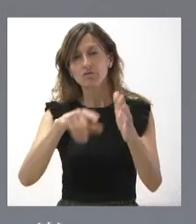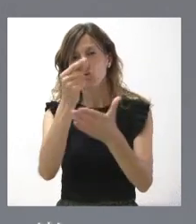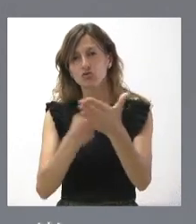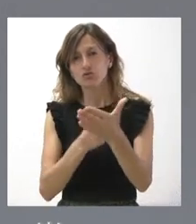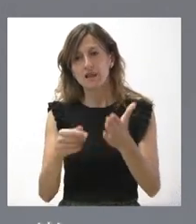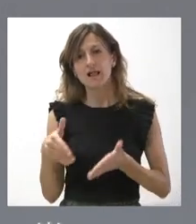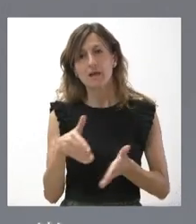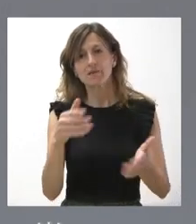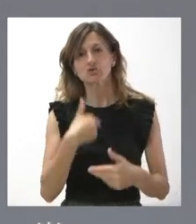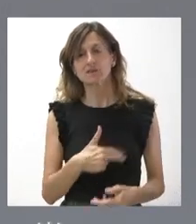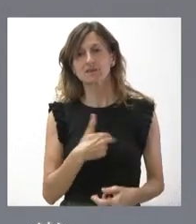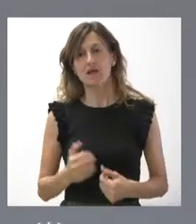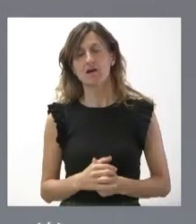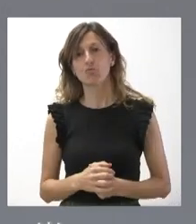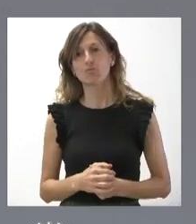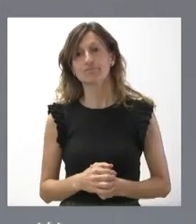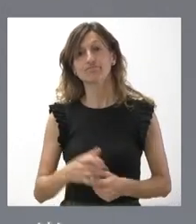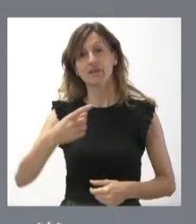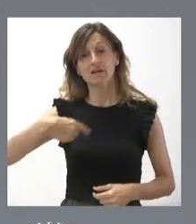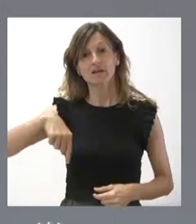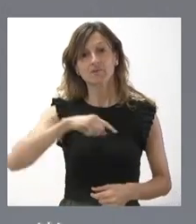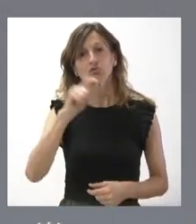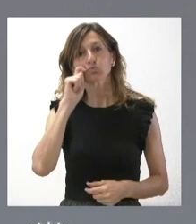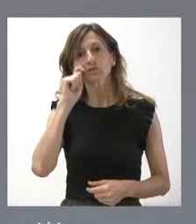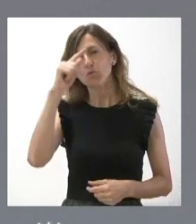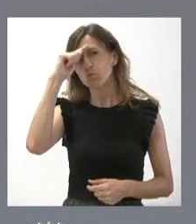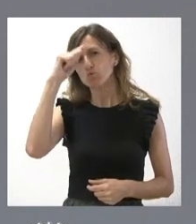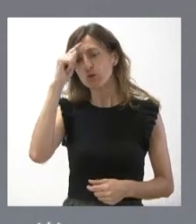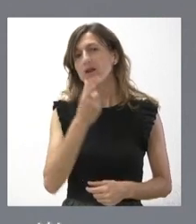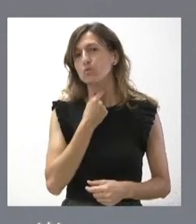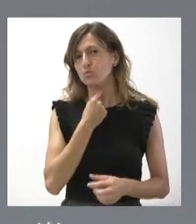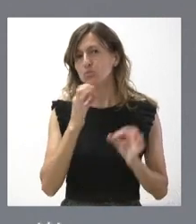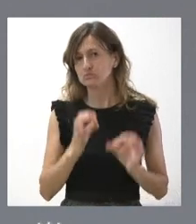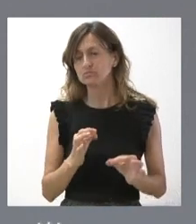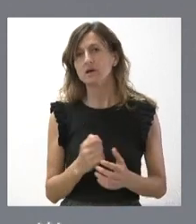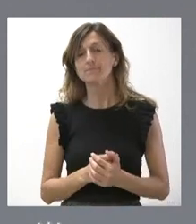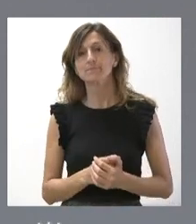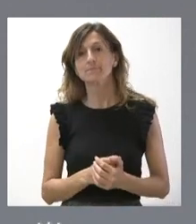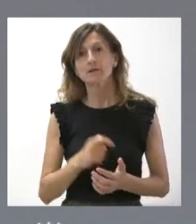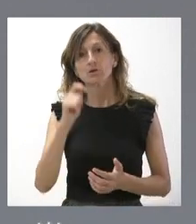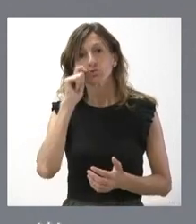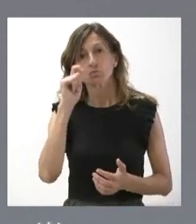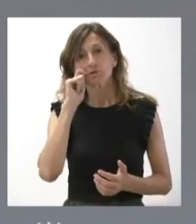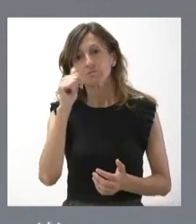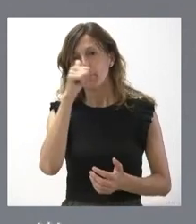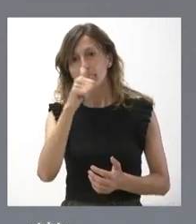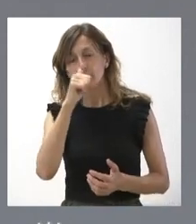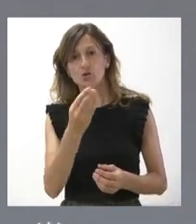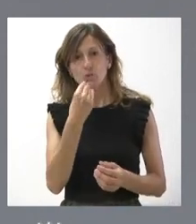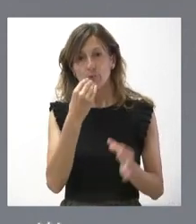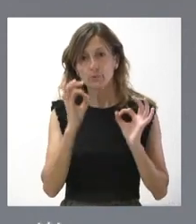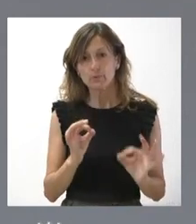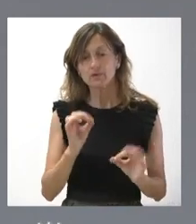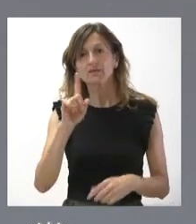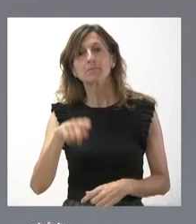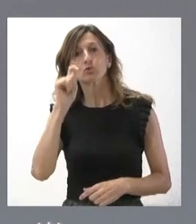camino. Bueno, pues nosotros insistimos en el turismo cultural, en el turismo enogastronómico y en el